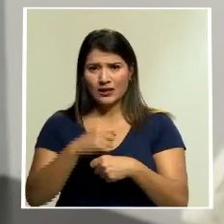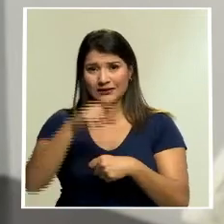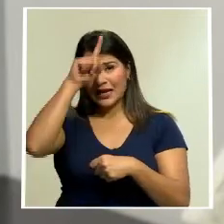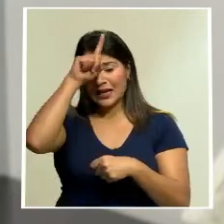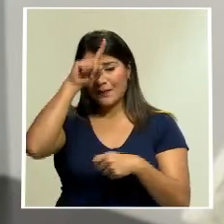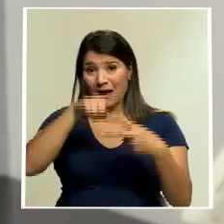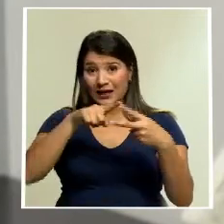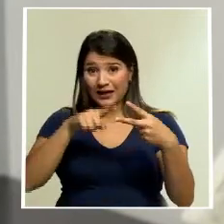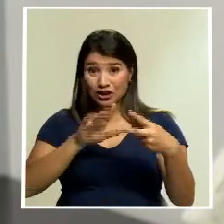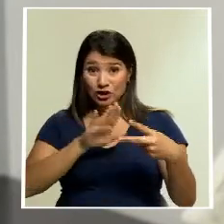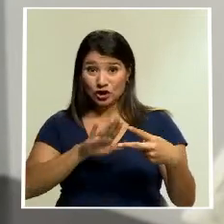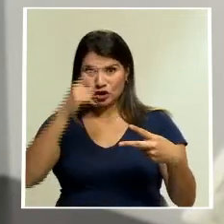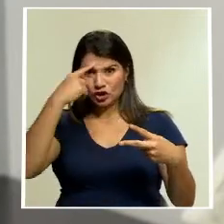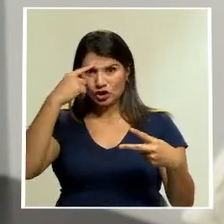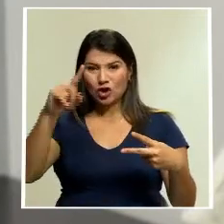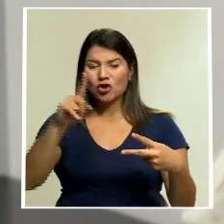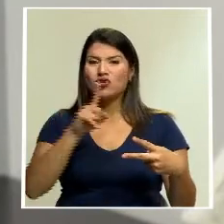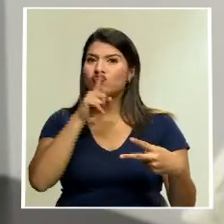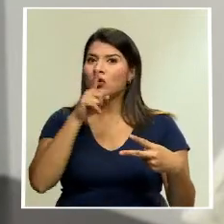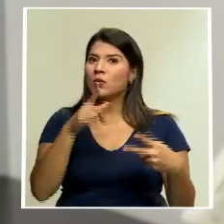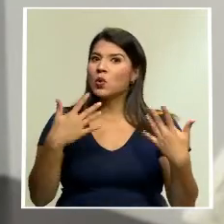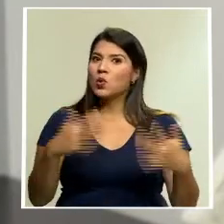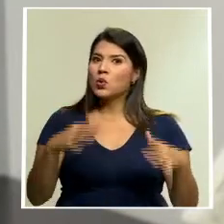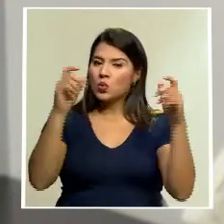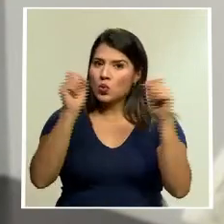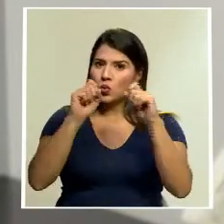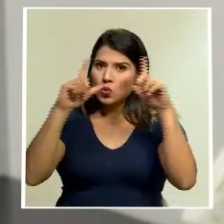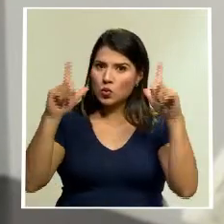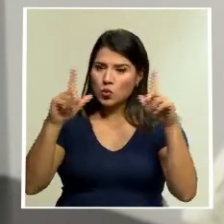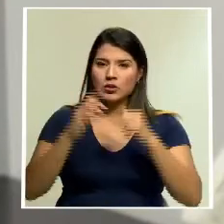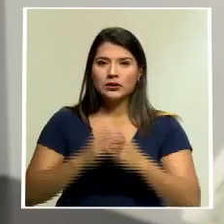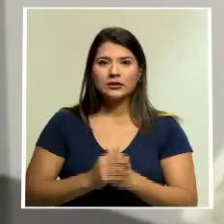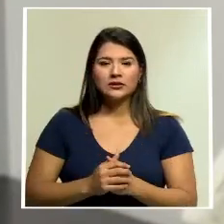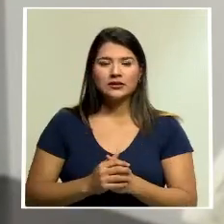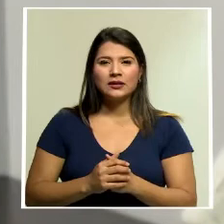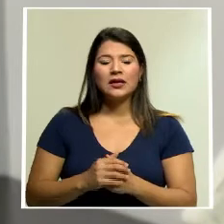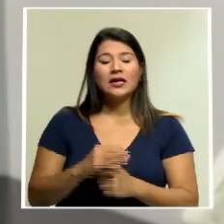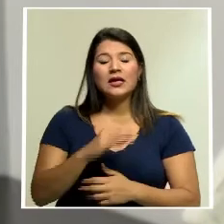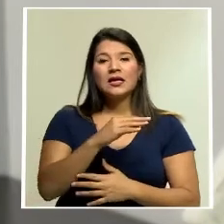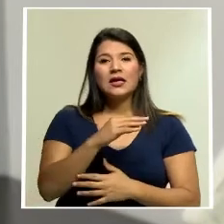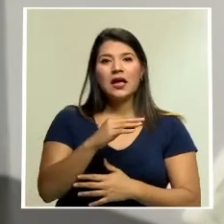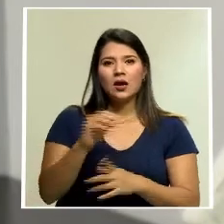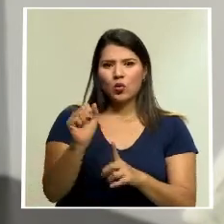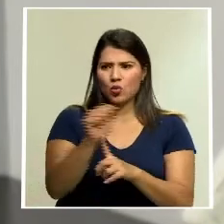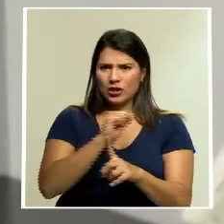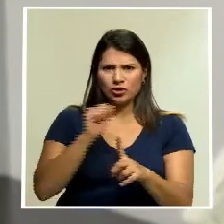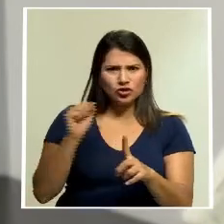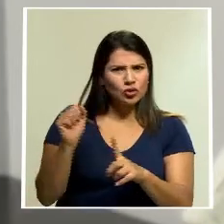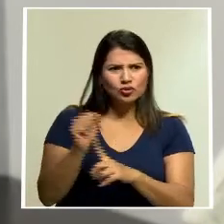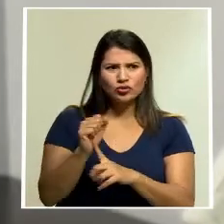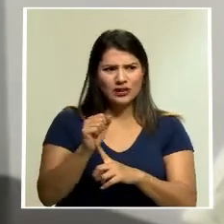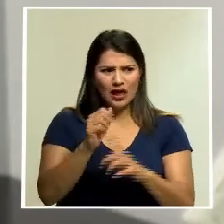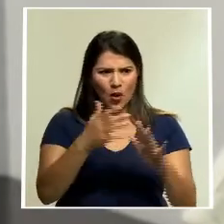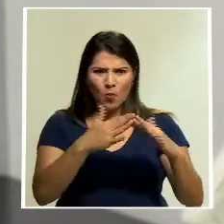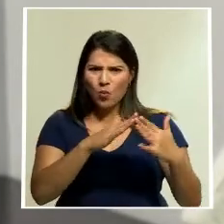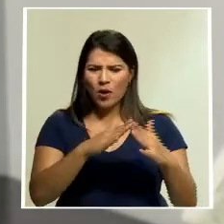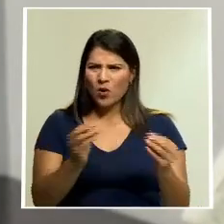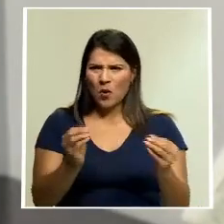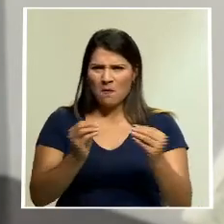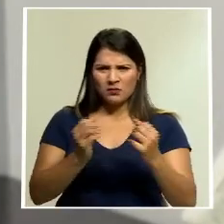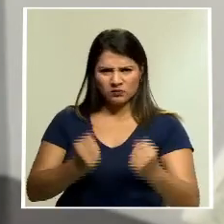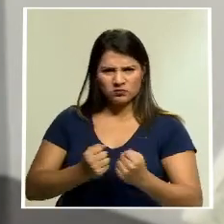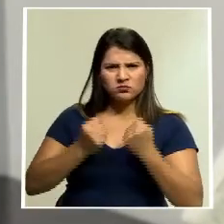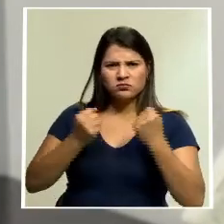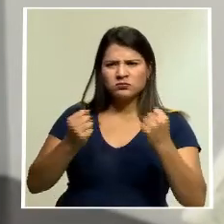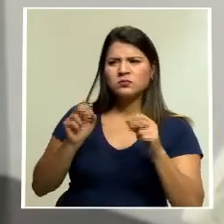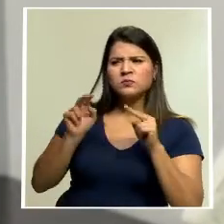resultados han sido realmente impresionantes. Una sociedad civil empoderada, sirviendo